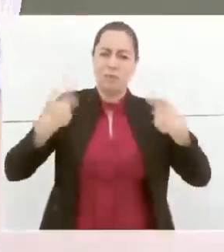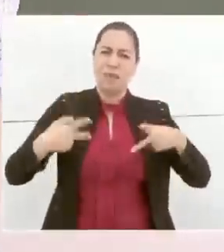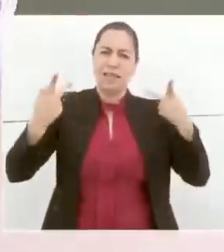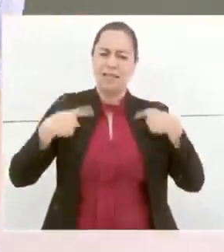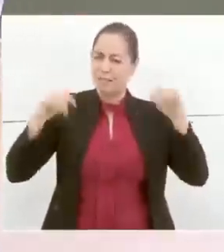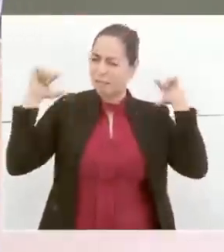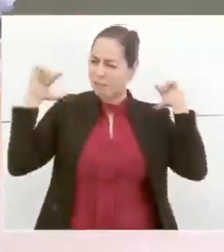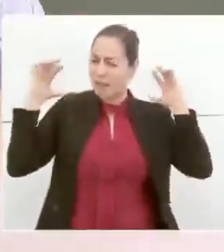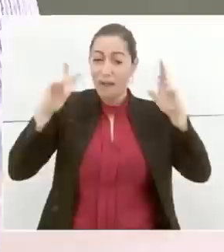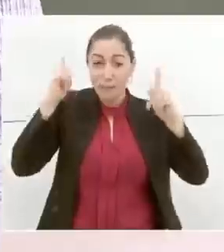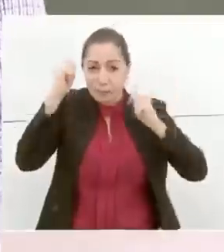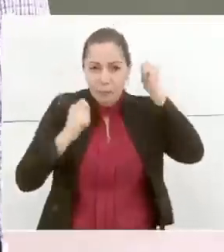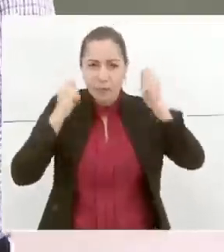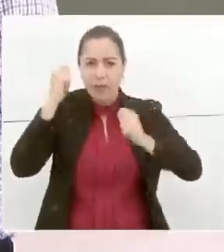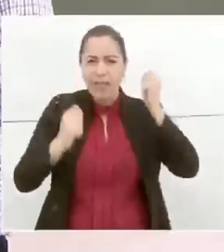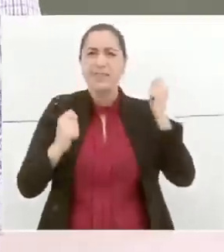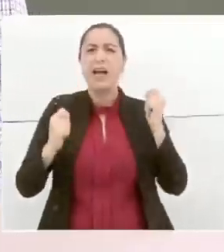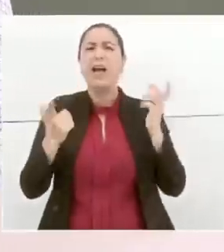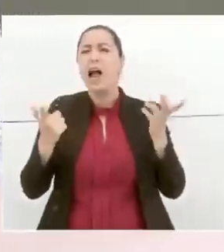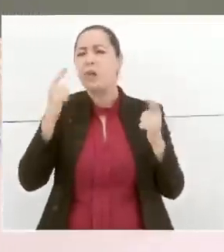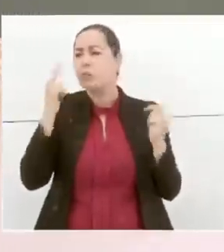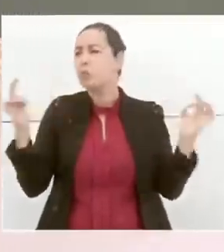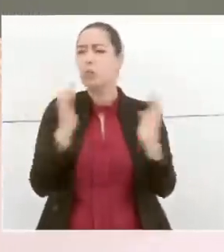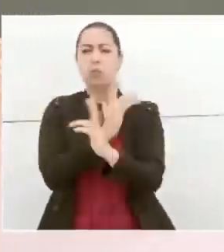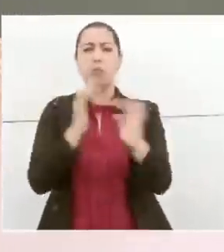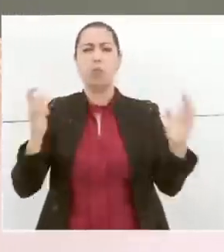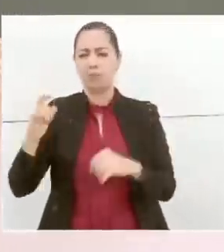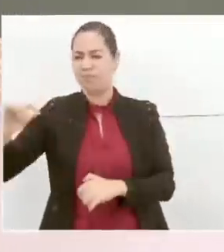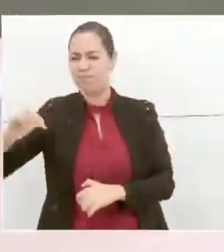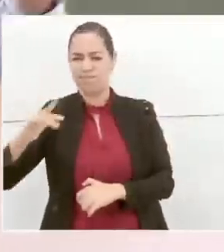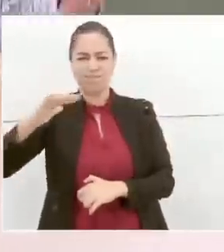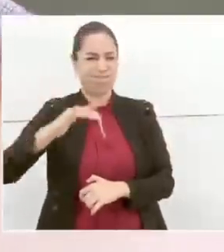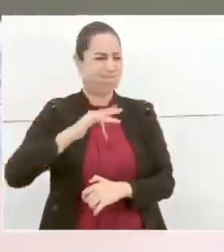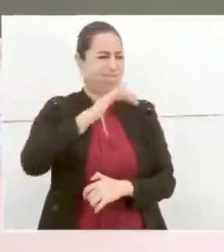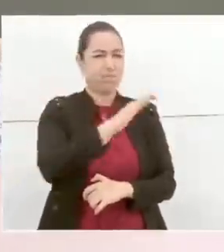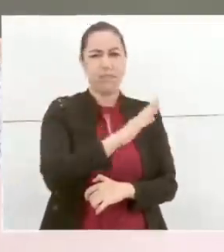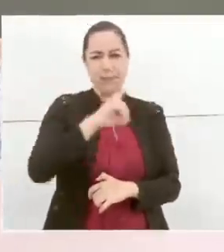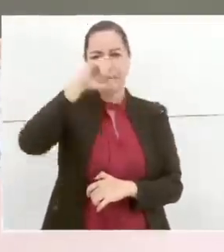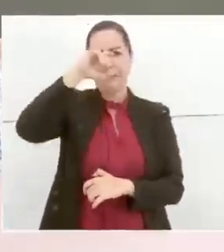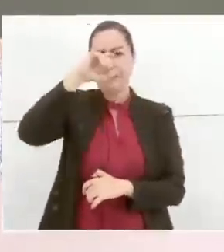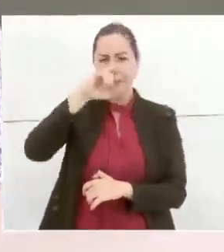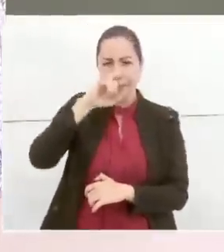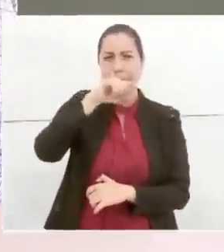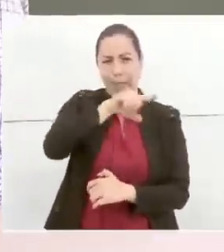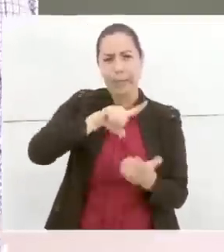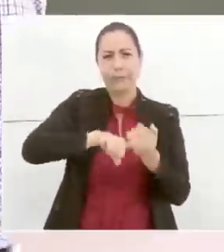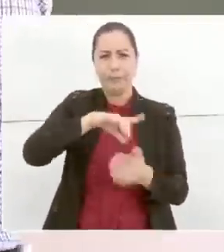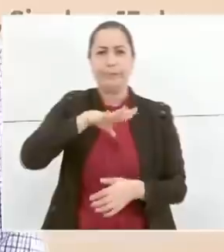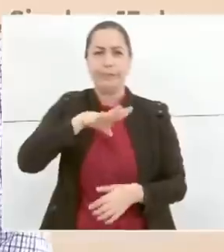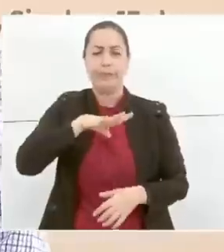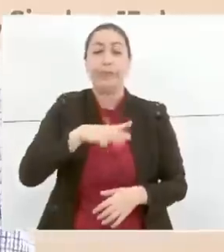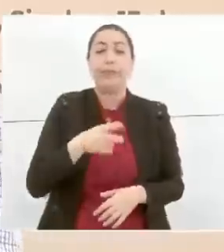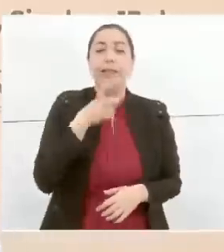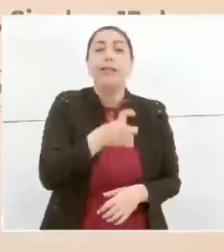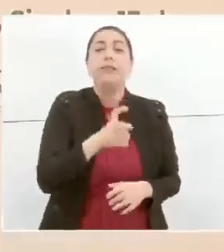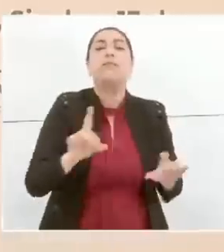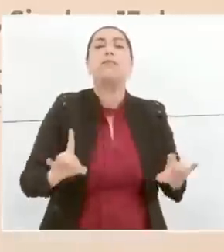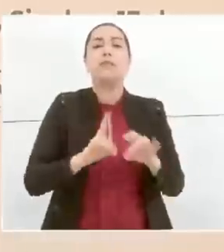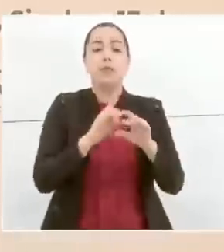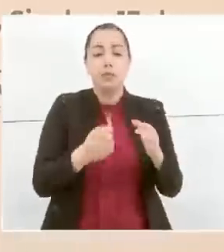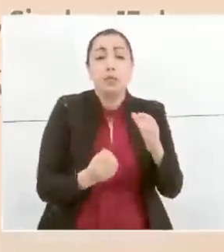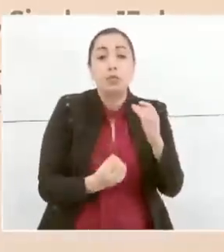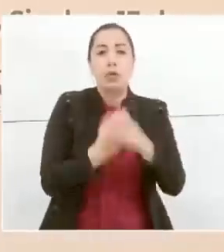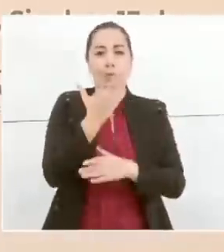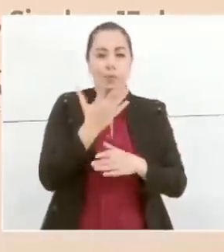ahí. Además, ahí va a estar la nueva terminal de cruceros turísticos que impulsará y promoverá su